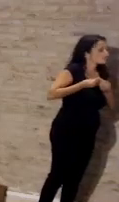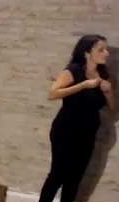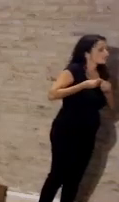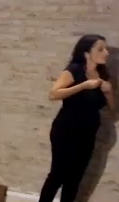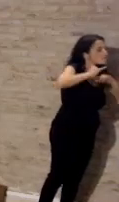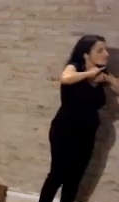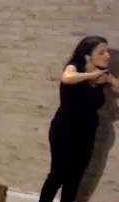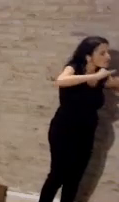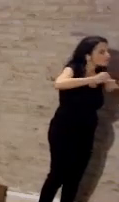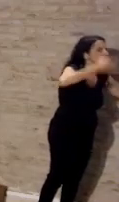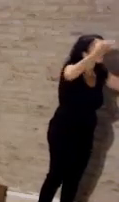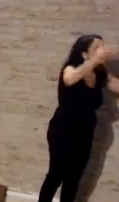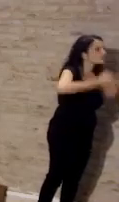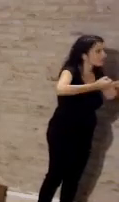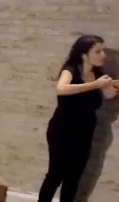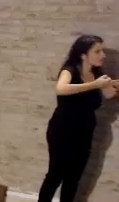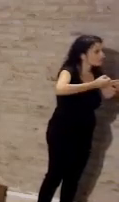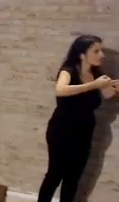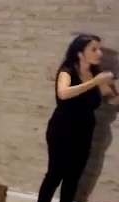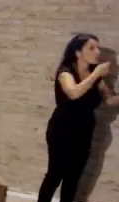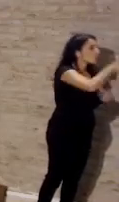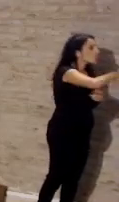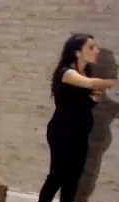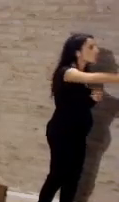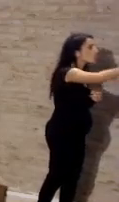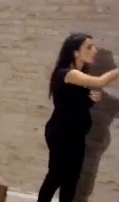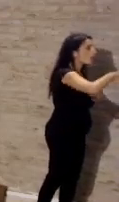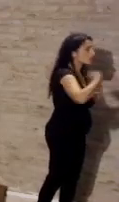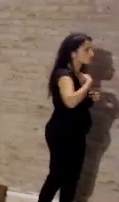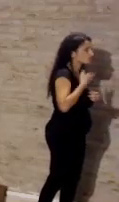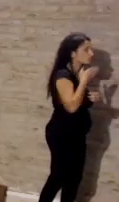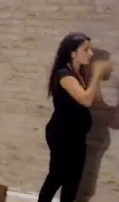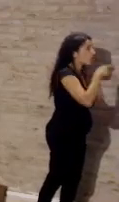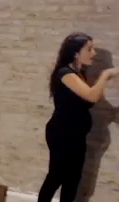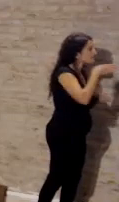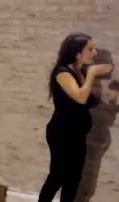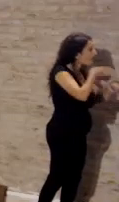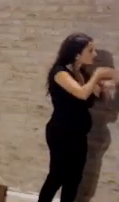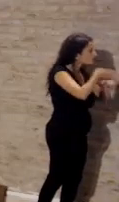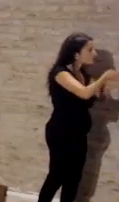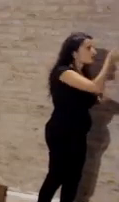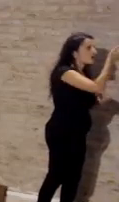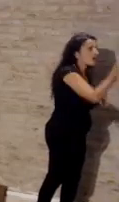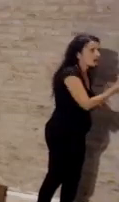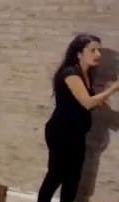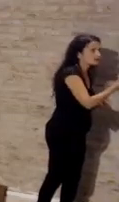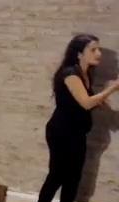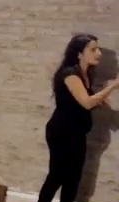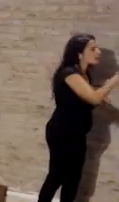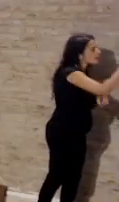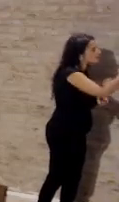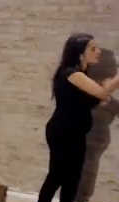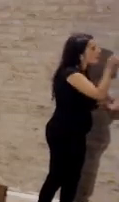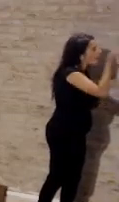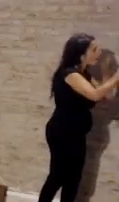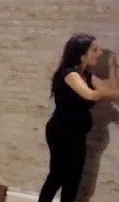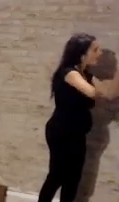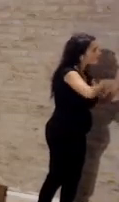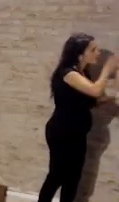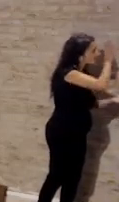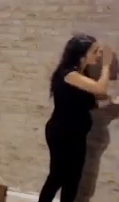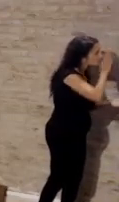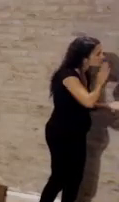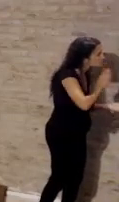información que los lugares donde vayamos sean accesibles y nos hablen con paciencia y se tomen